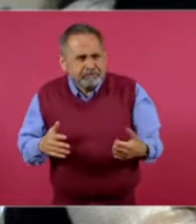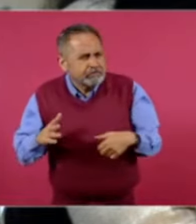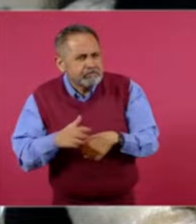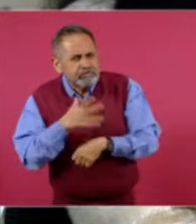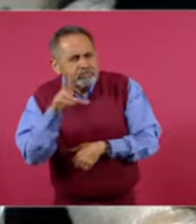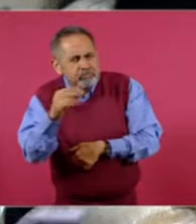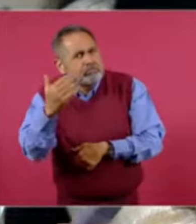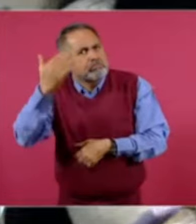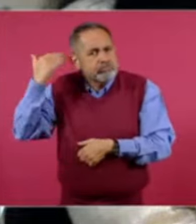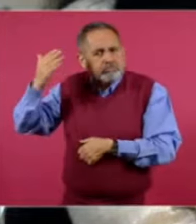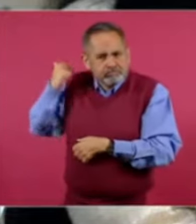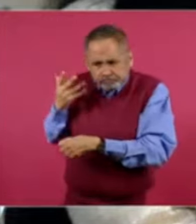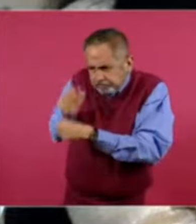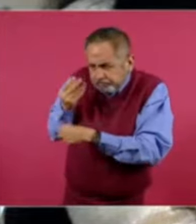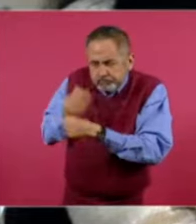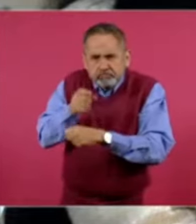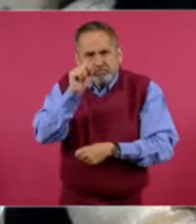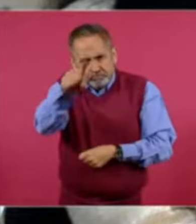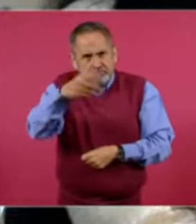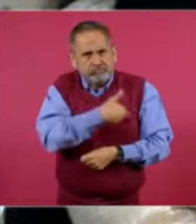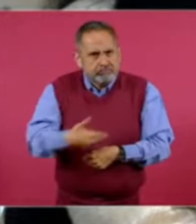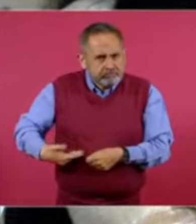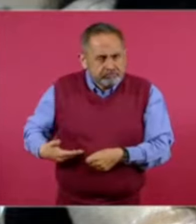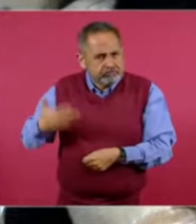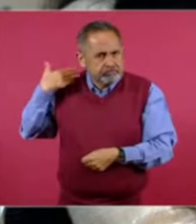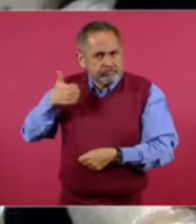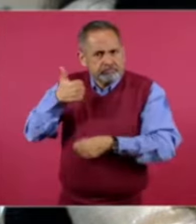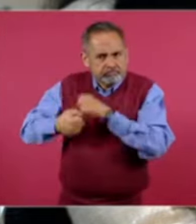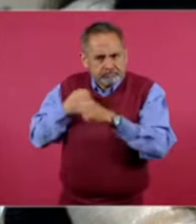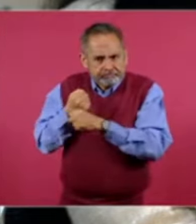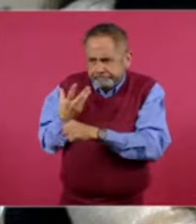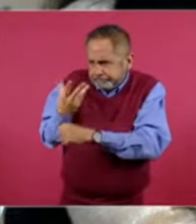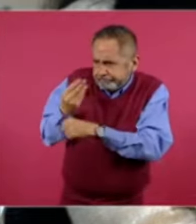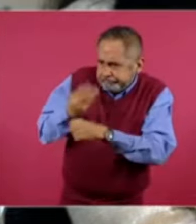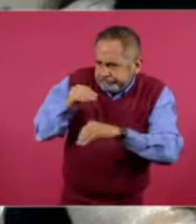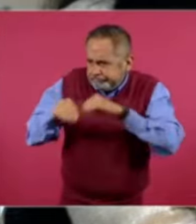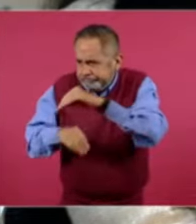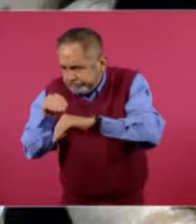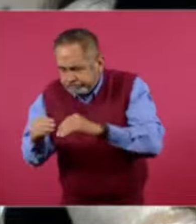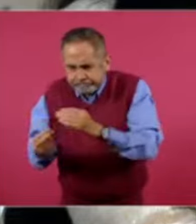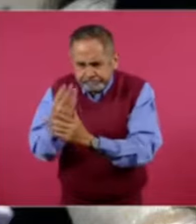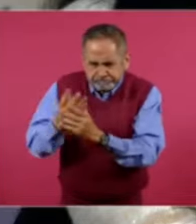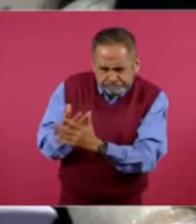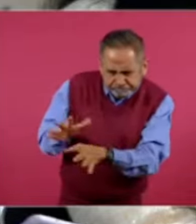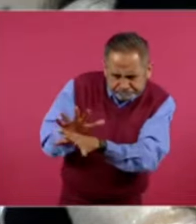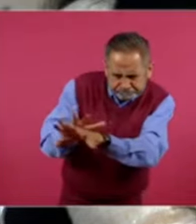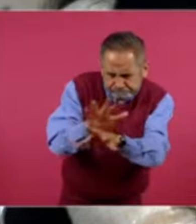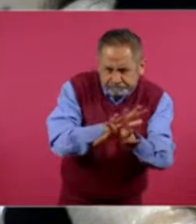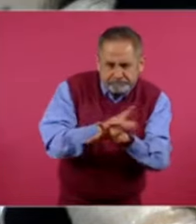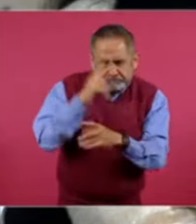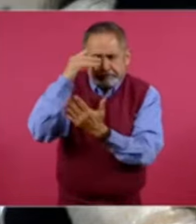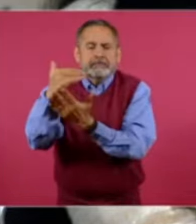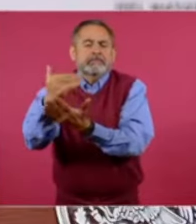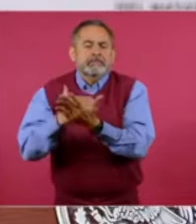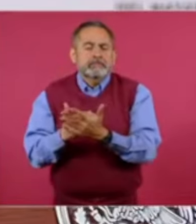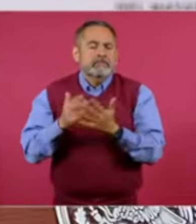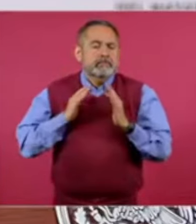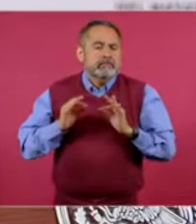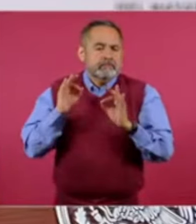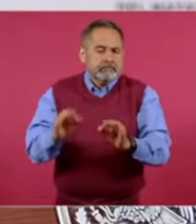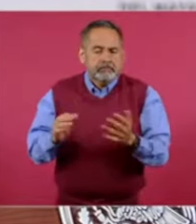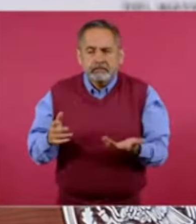hizo durante su gobierno justamente la construcción de una nueva infraestructura para evitar este tipo de situaciones.